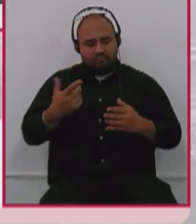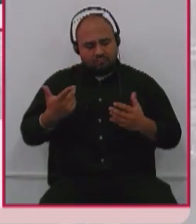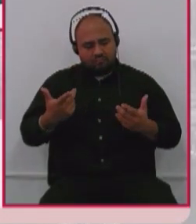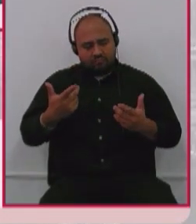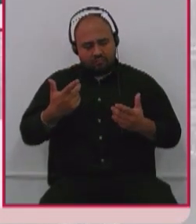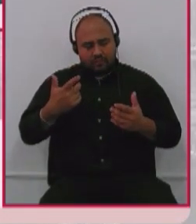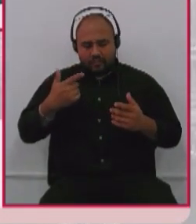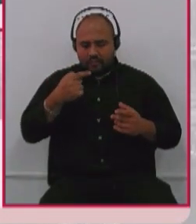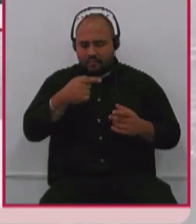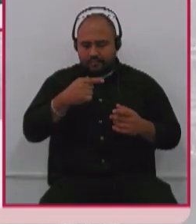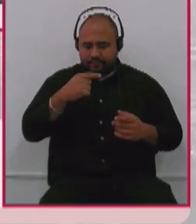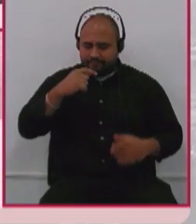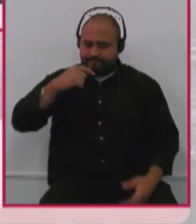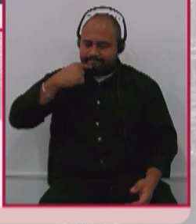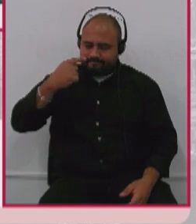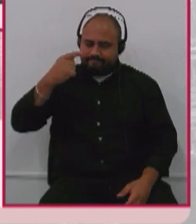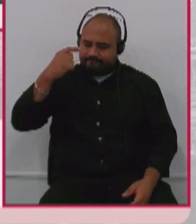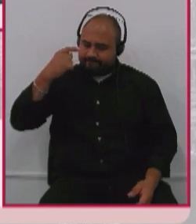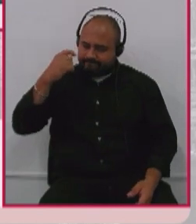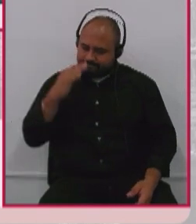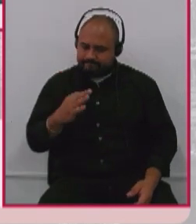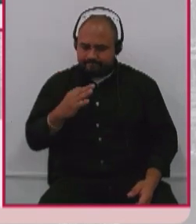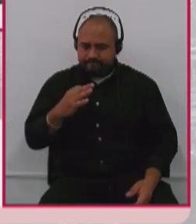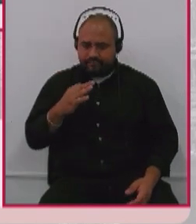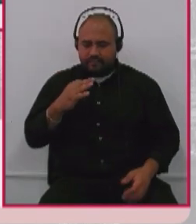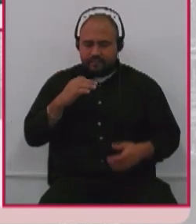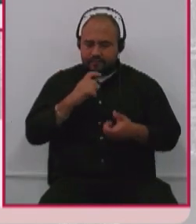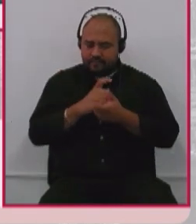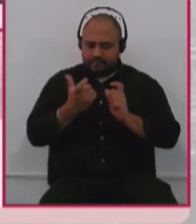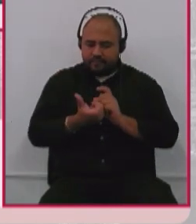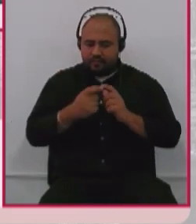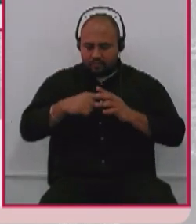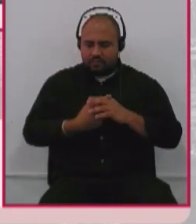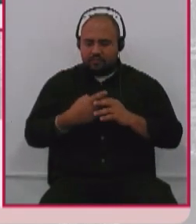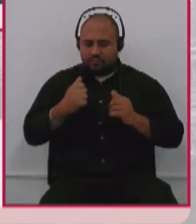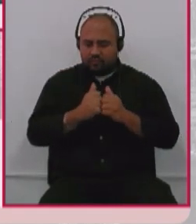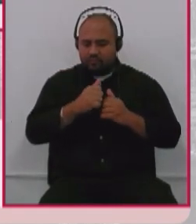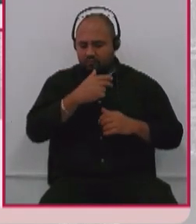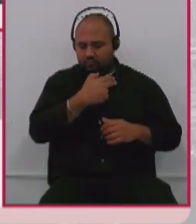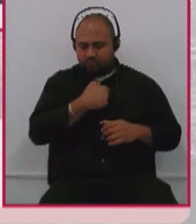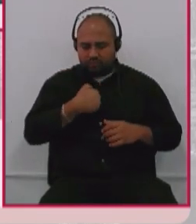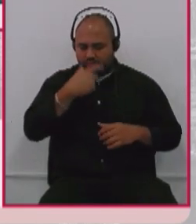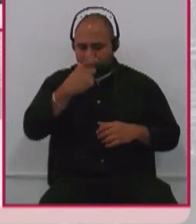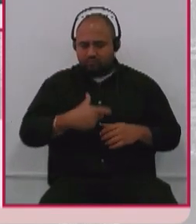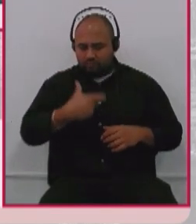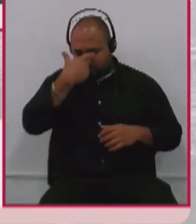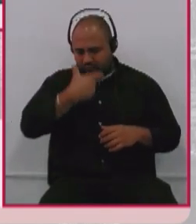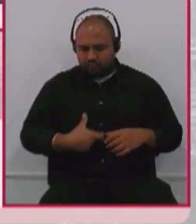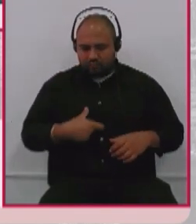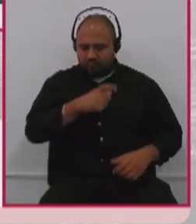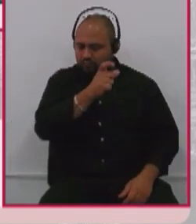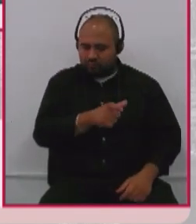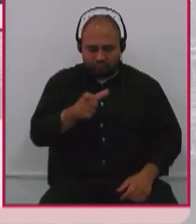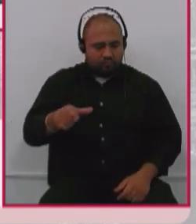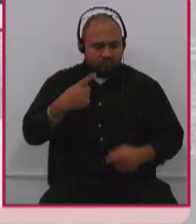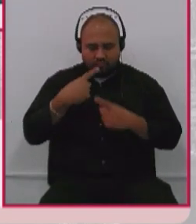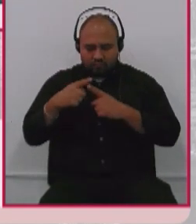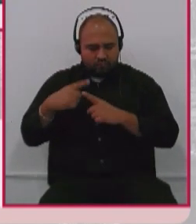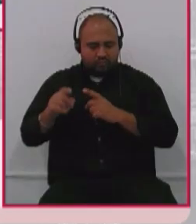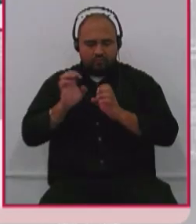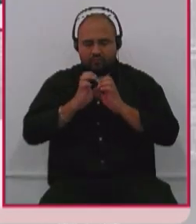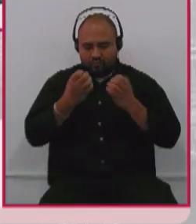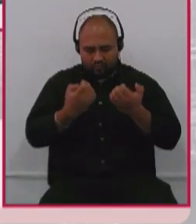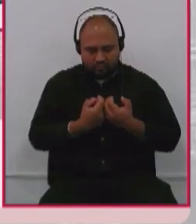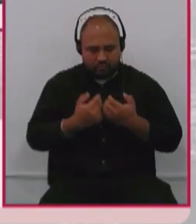es que el cambio inicia por las personas, ¿no? Ese fue el principal cambio que se dio en ese momento